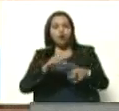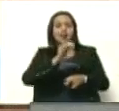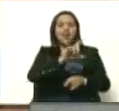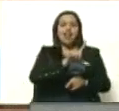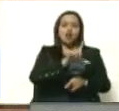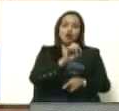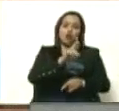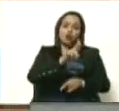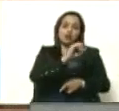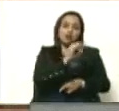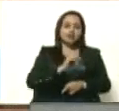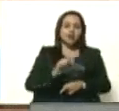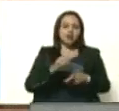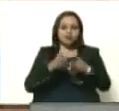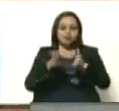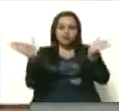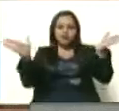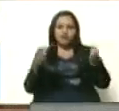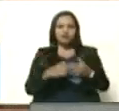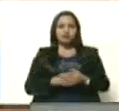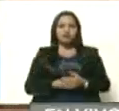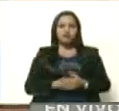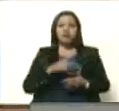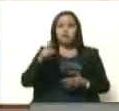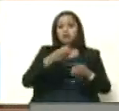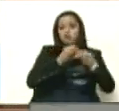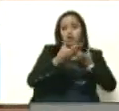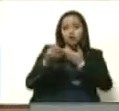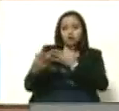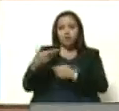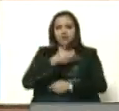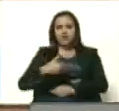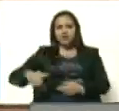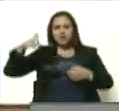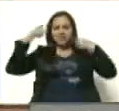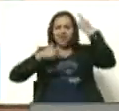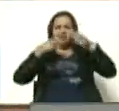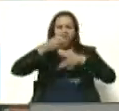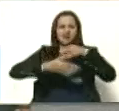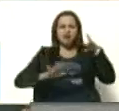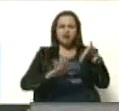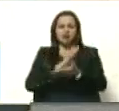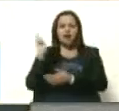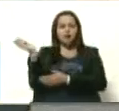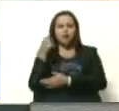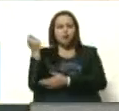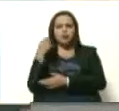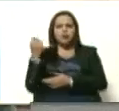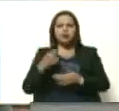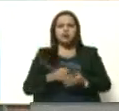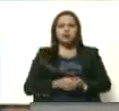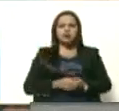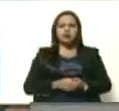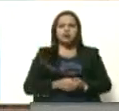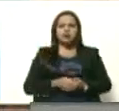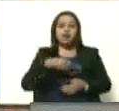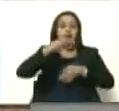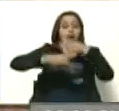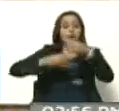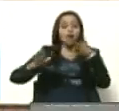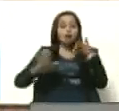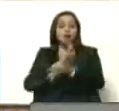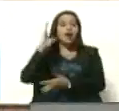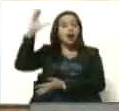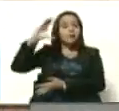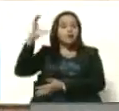el comandante Hugo Chávez habla de otras cosas, habla de Apure y habla de las potencialidades